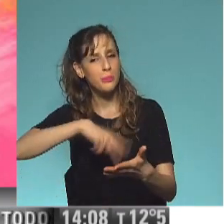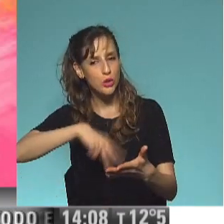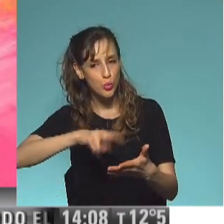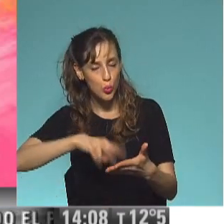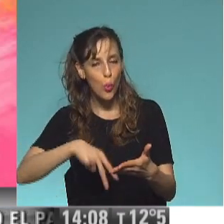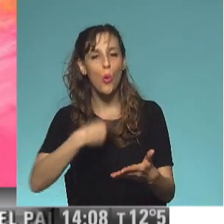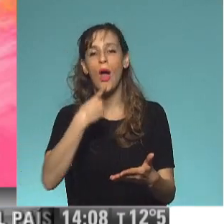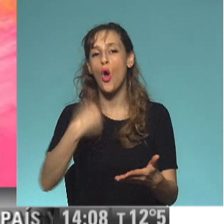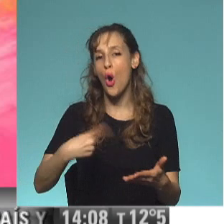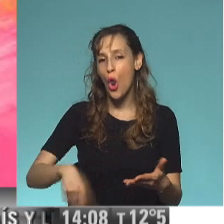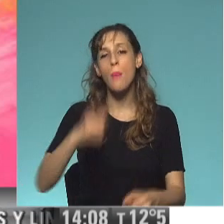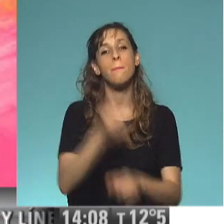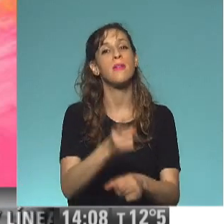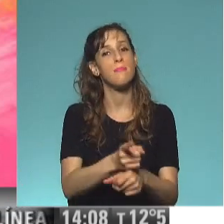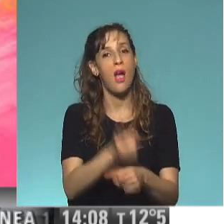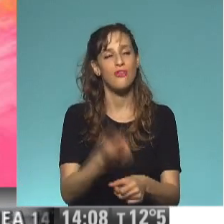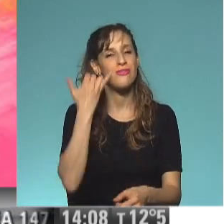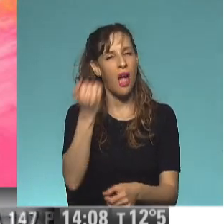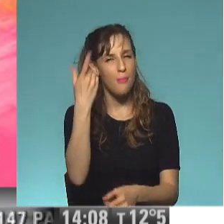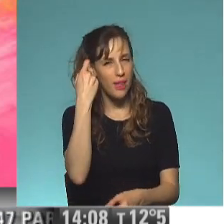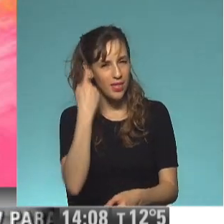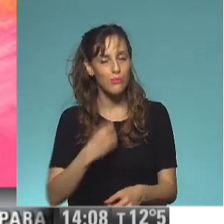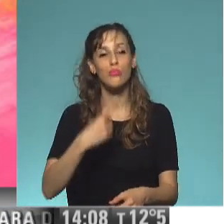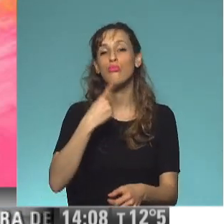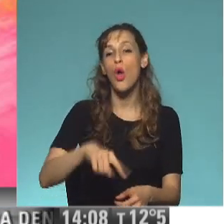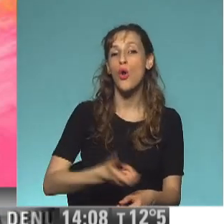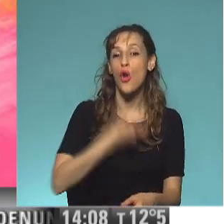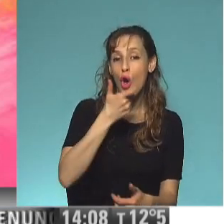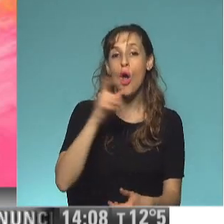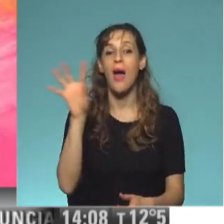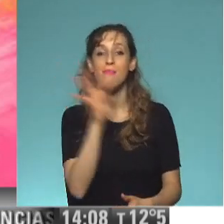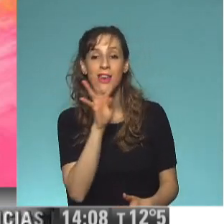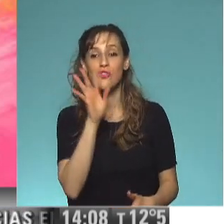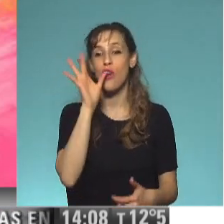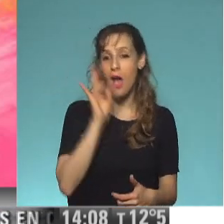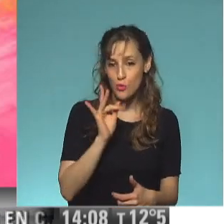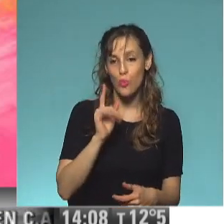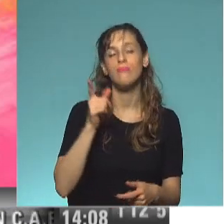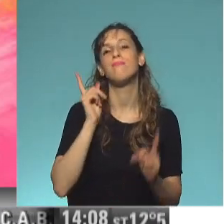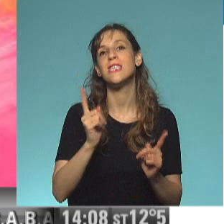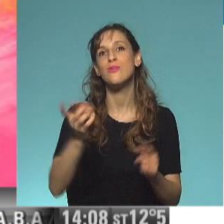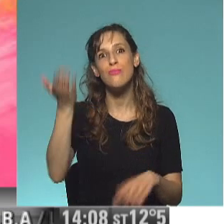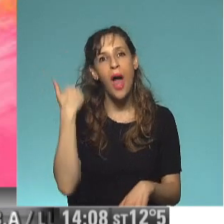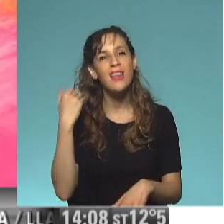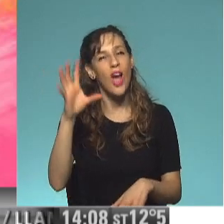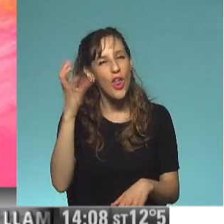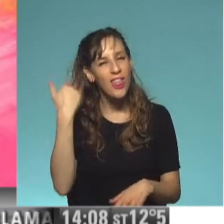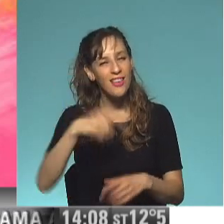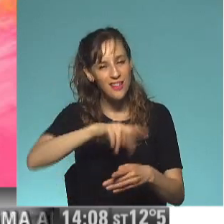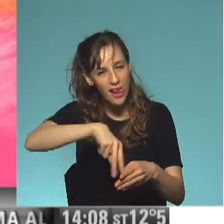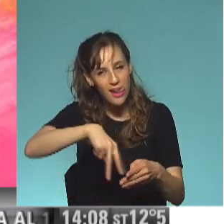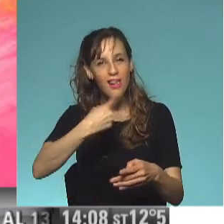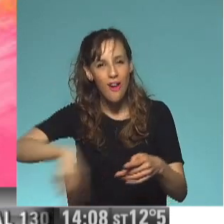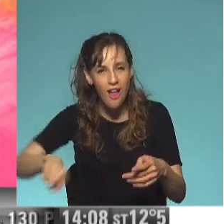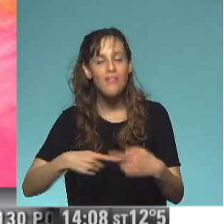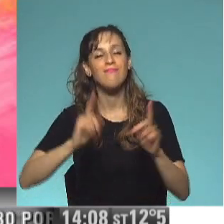de colores primarios, como venimos aprendiendo, rojo, amarillo, azul. Ah, buenísimo, porque estuvimos mezclando, pueden ser témperas, también